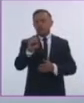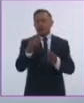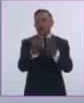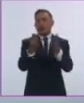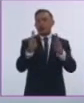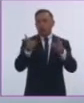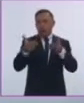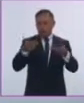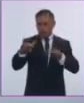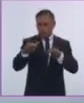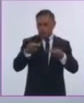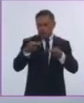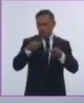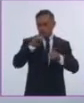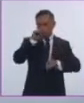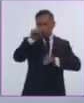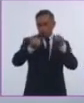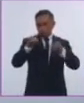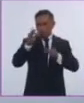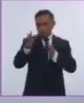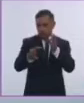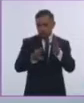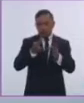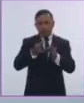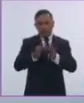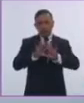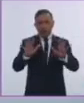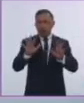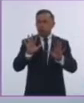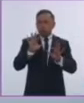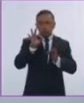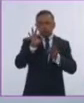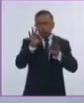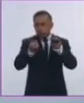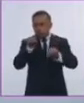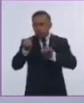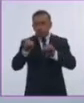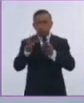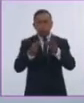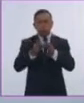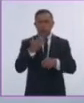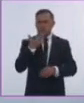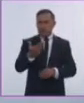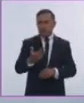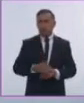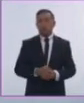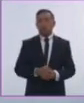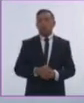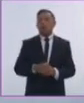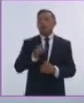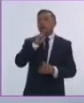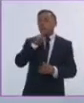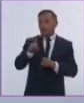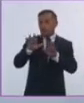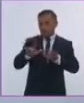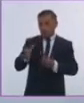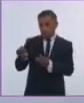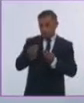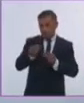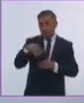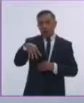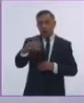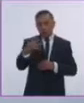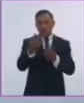que ésta está confirmado que se han instalado adecuadamente de igual modo tenemos el reporte de que 14 casillas